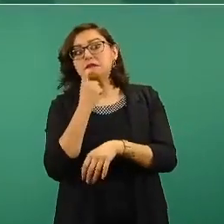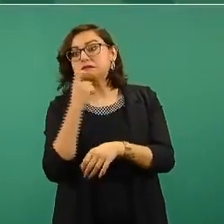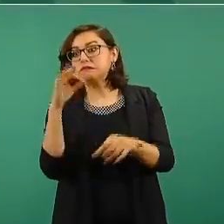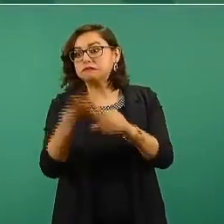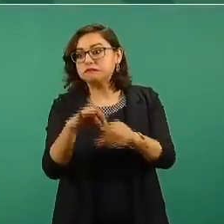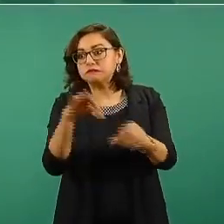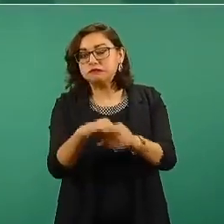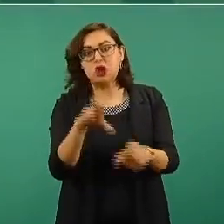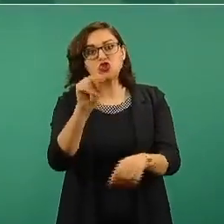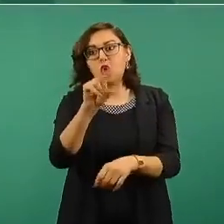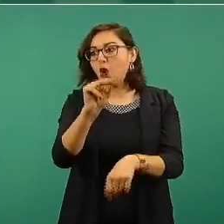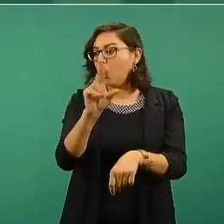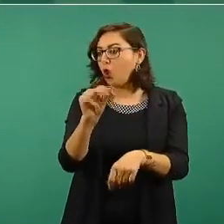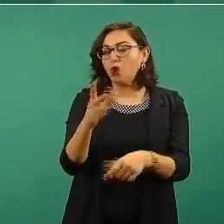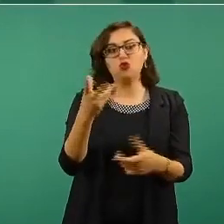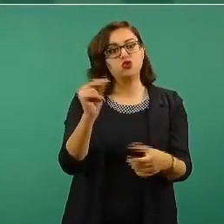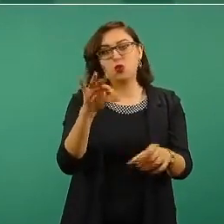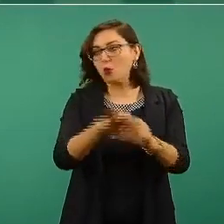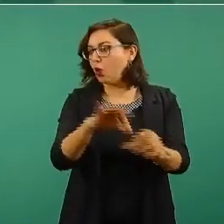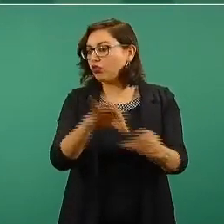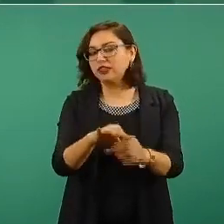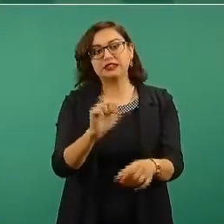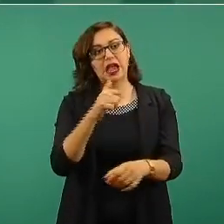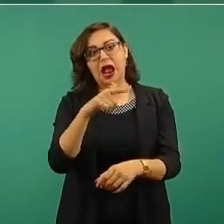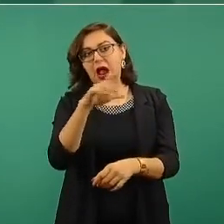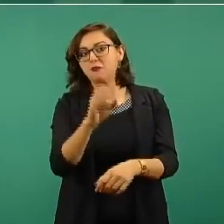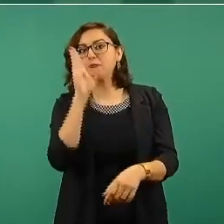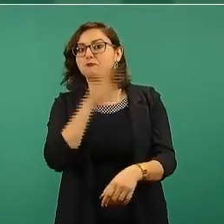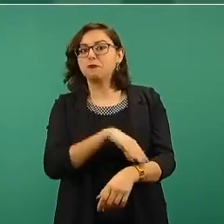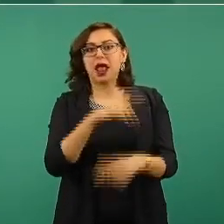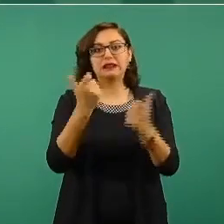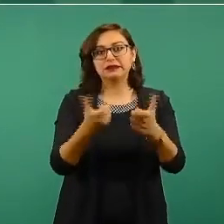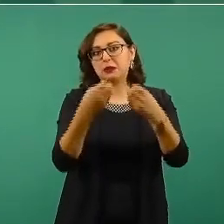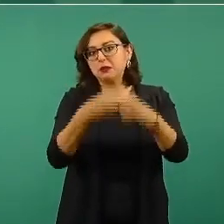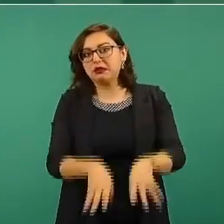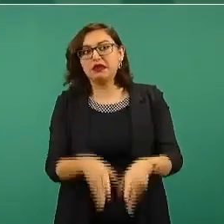porque va a haber fuga de capitales, va a haber devaluación,